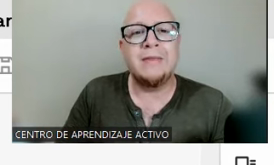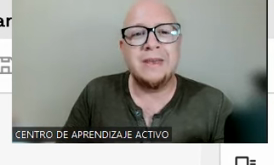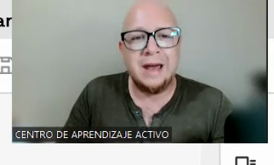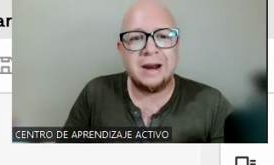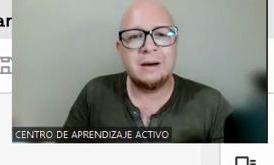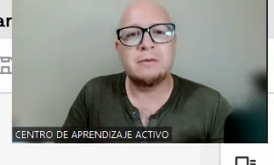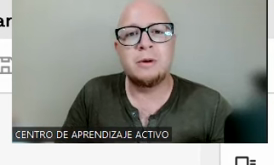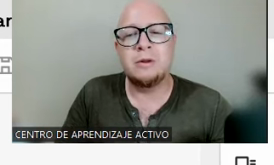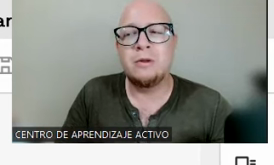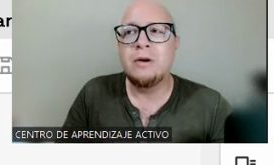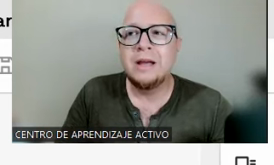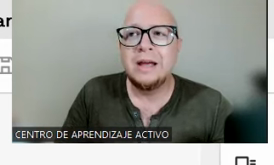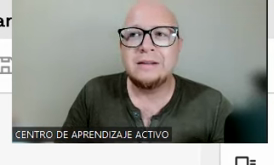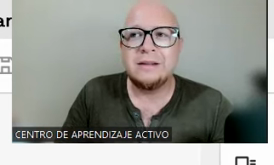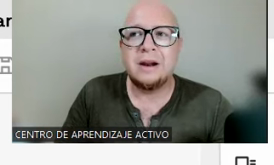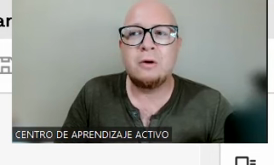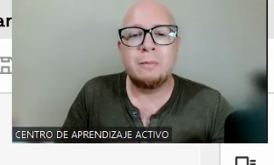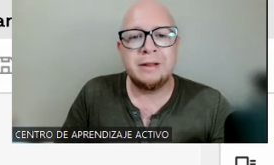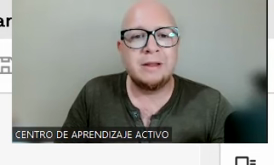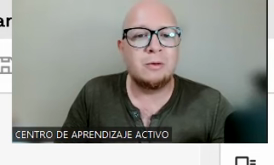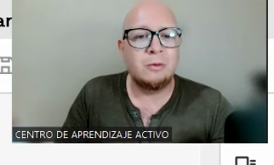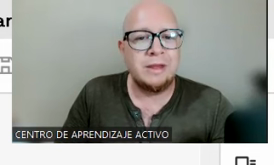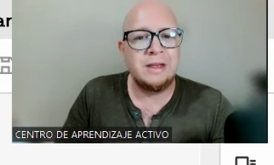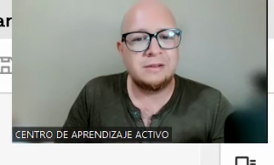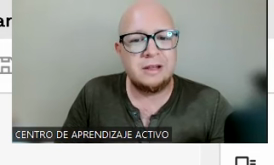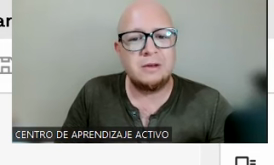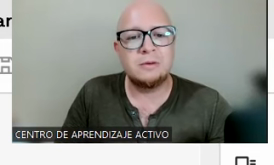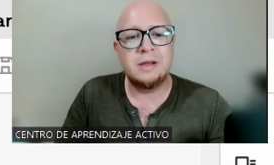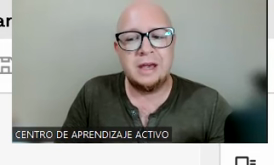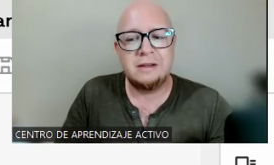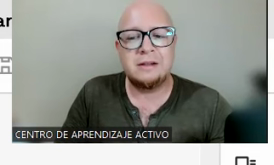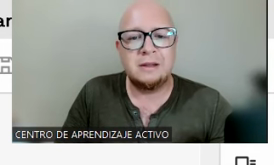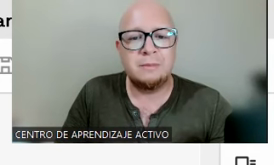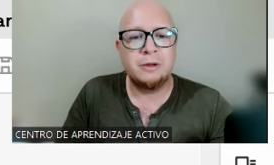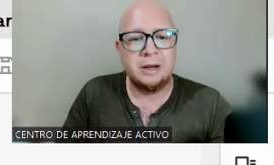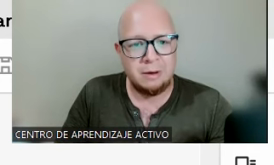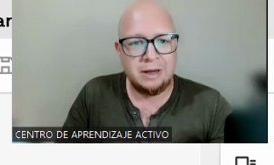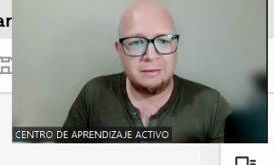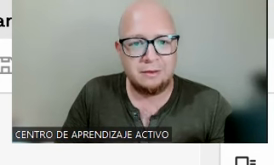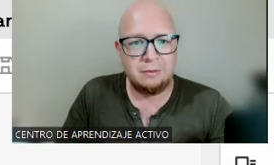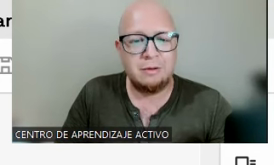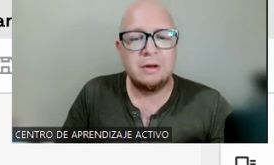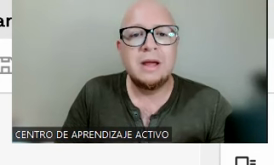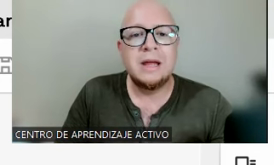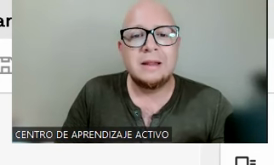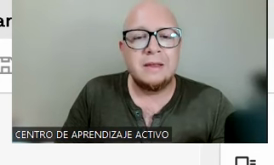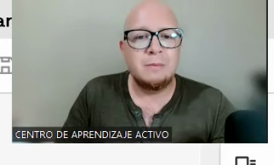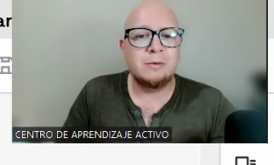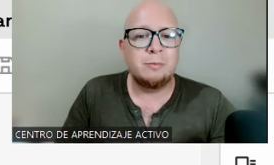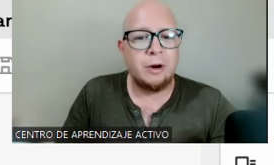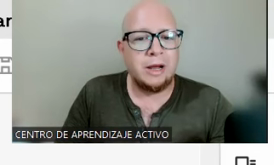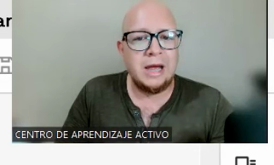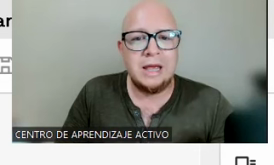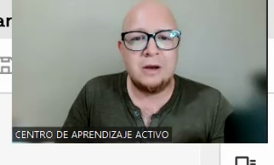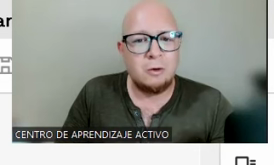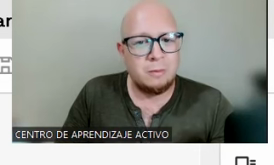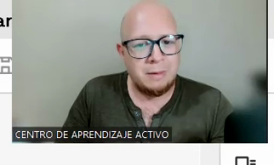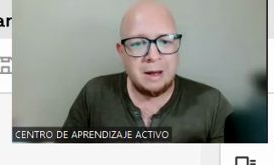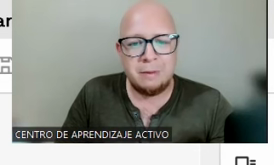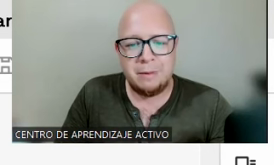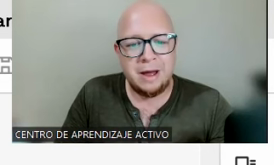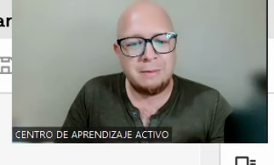platicar, sobre todo estar compartiendo con niñas y niños este tipo de lenguaje? ¿De acuerdo? Tenemos por acá